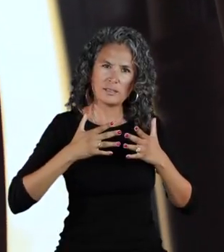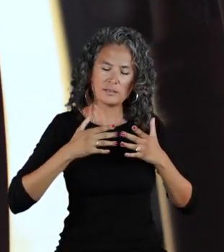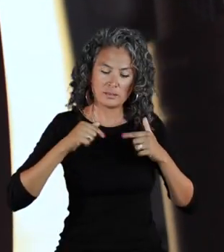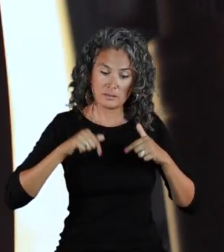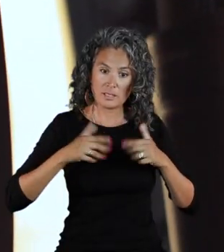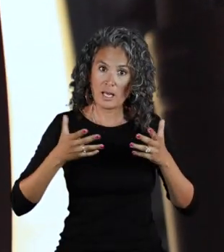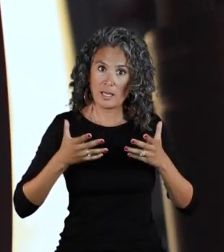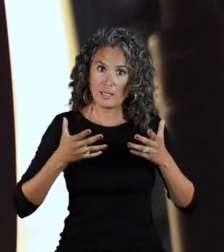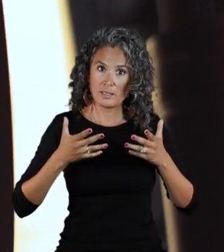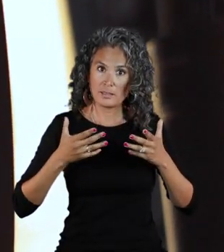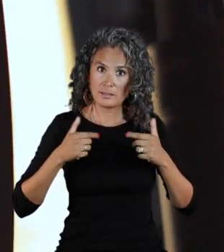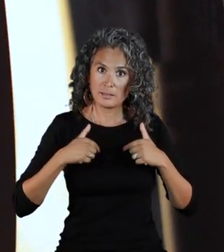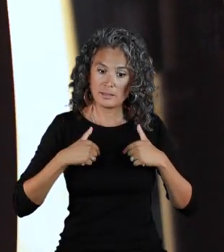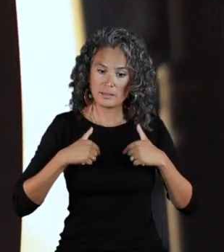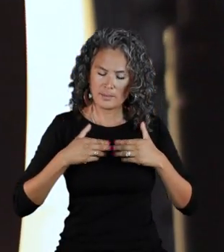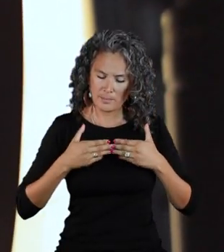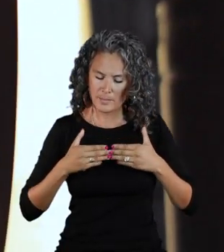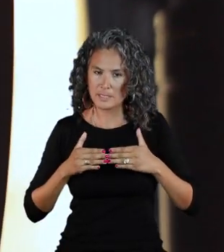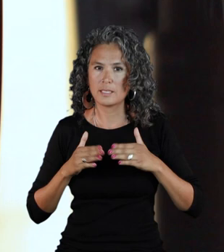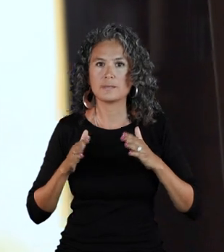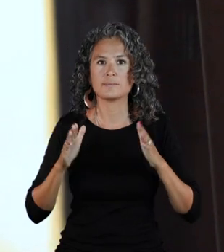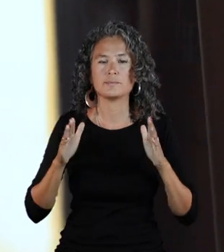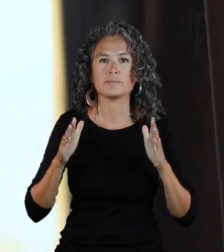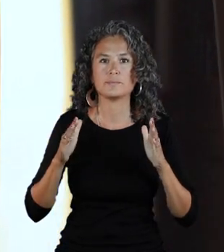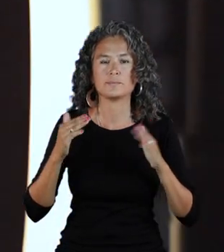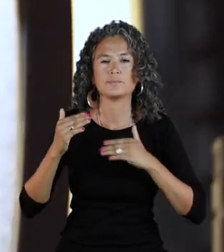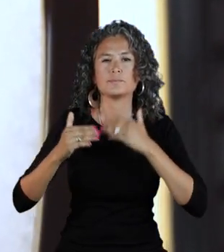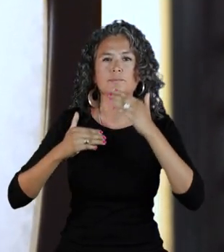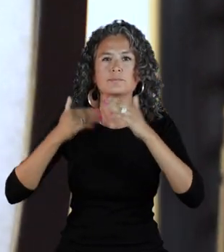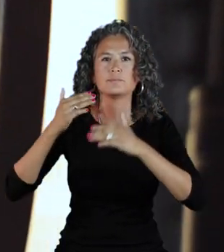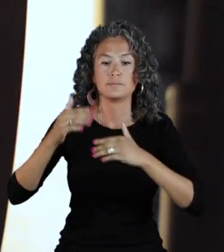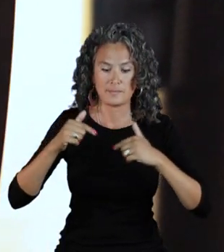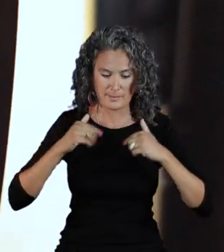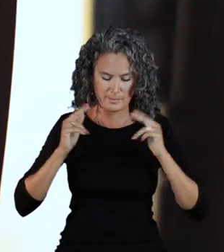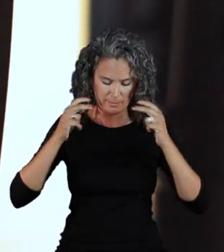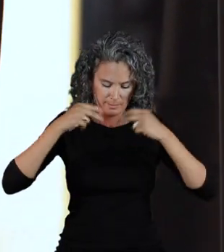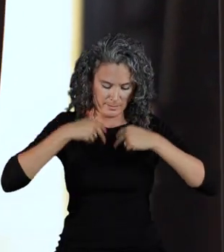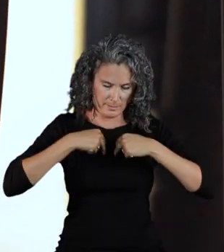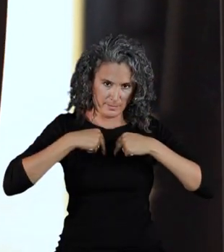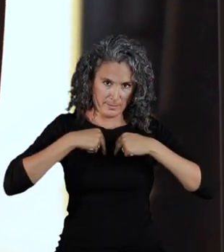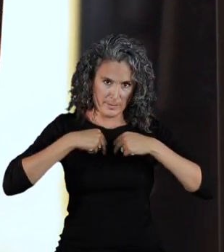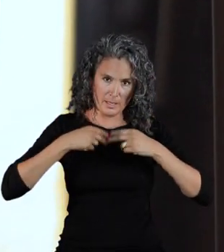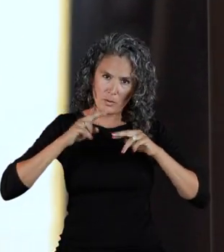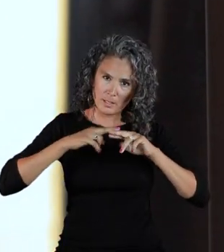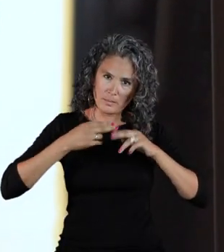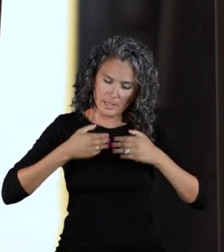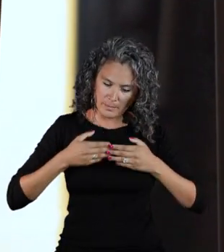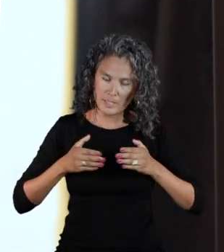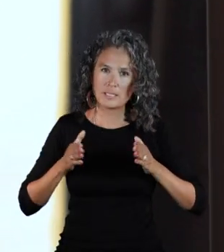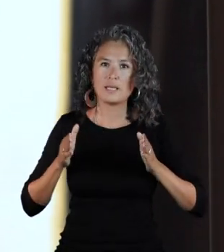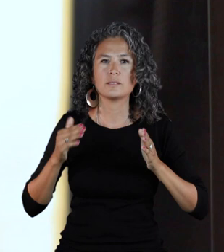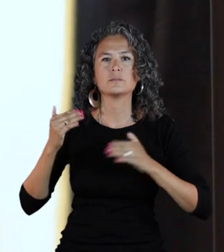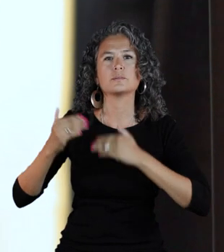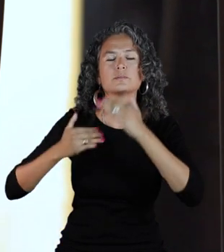Y de ahí partir. De ahí volver a empezar.